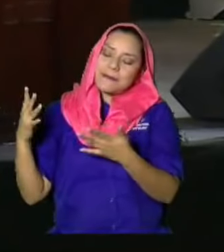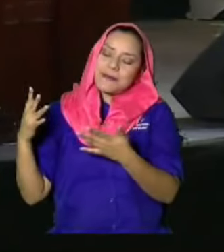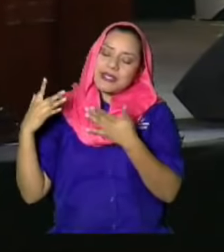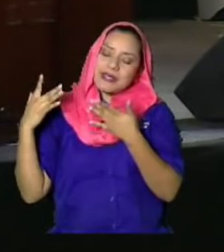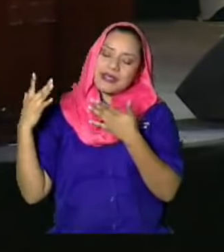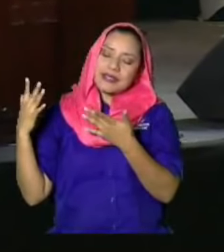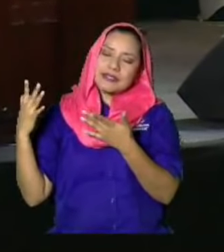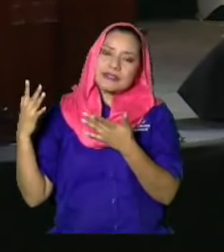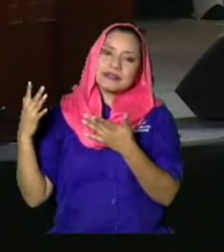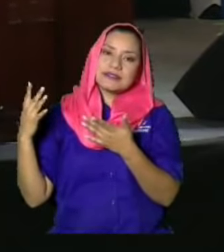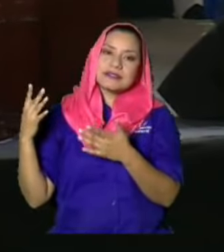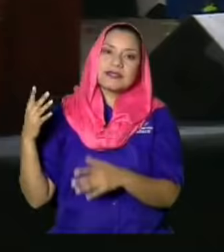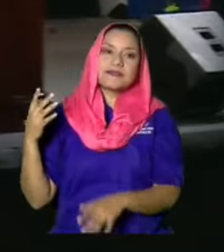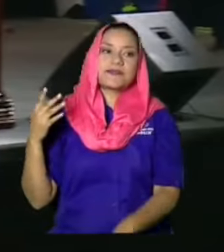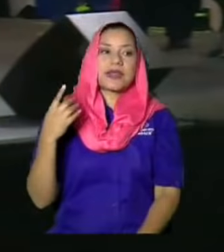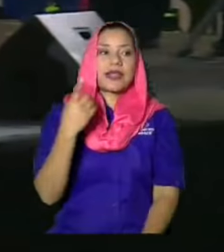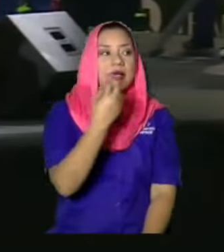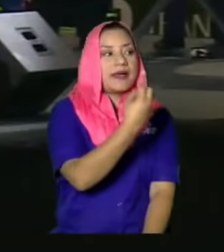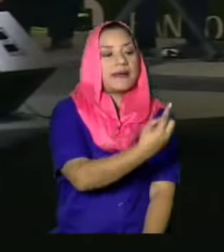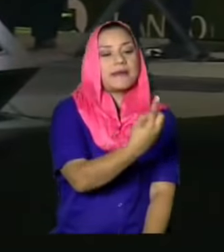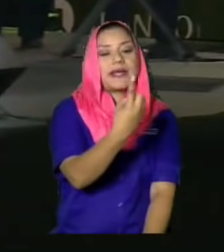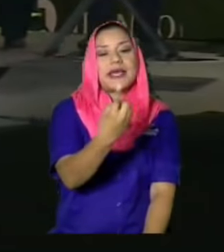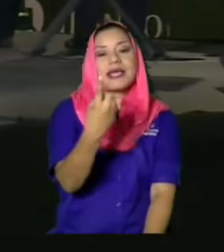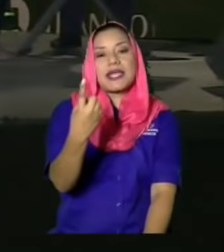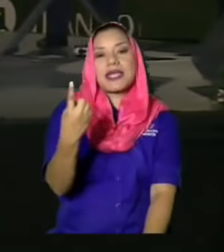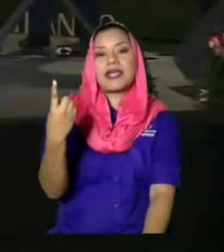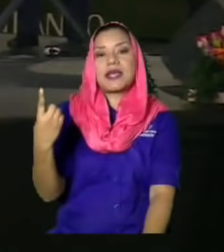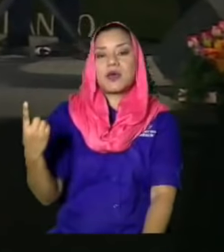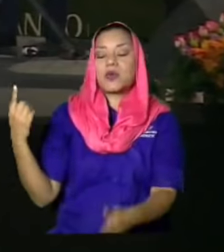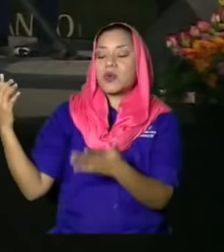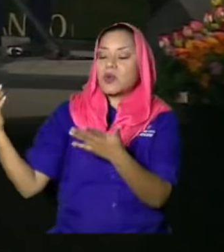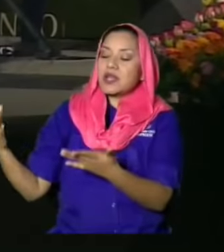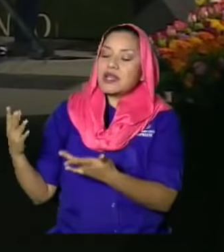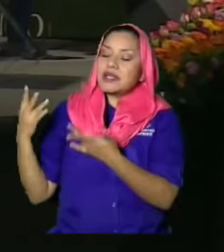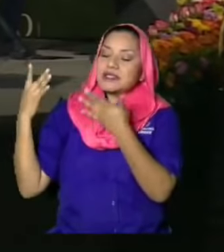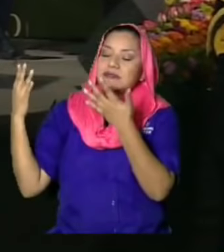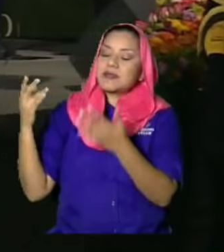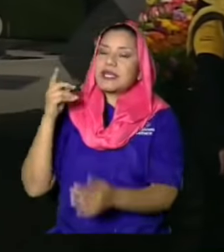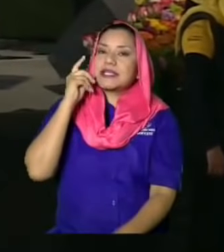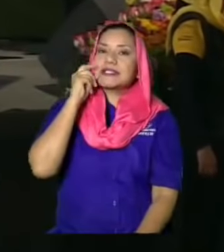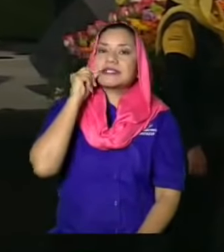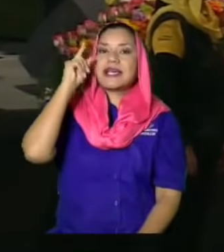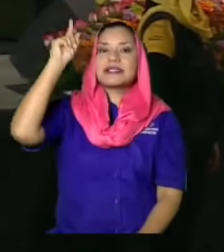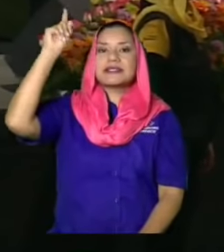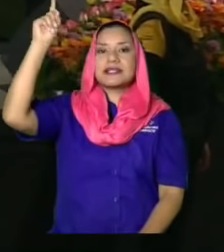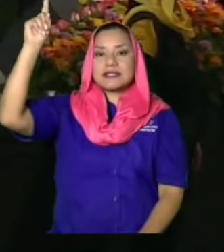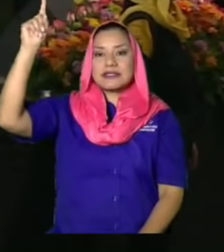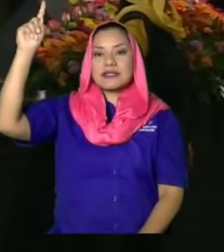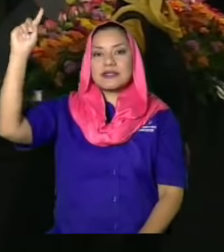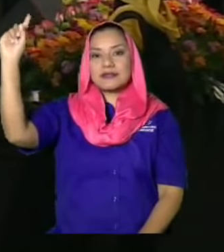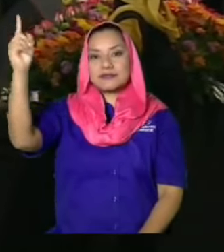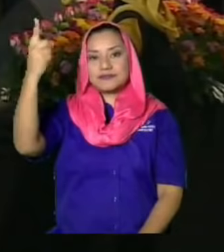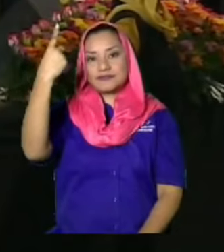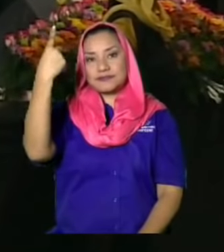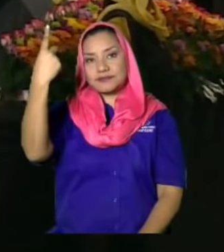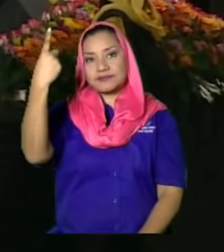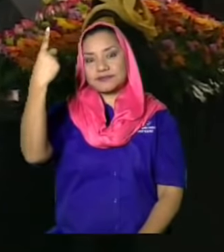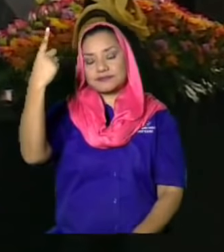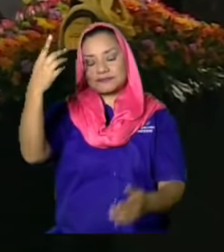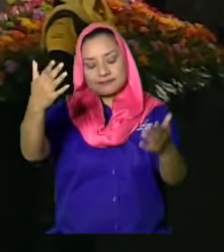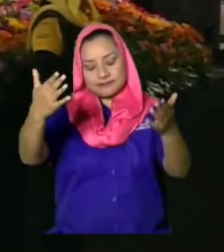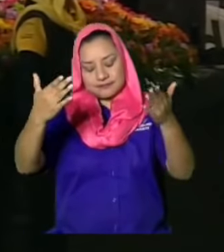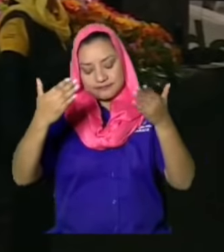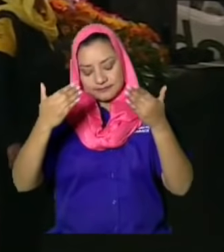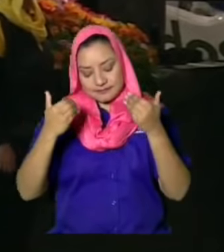una esperanza para ti. Y la esperanza es Él. Ahí viene el primero. Aleluya, gloria a